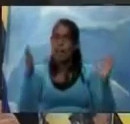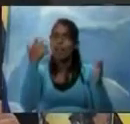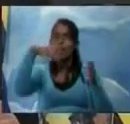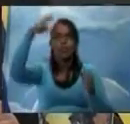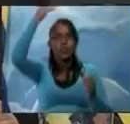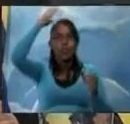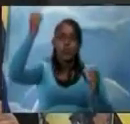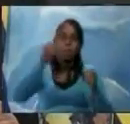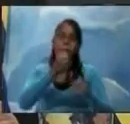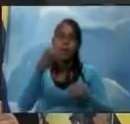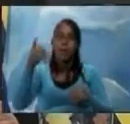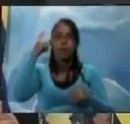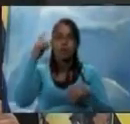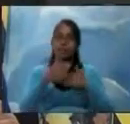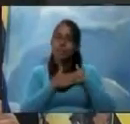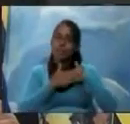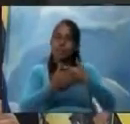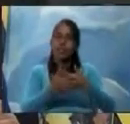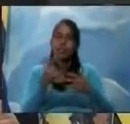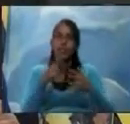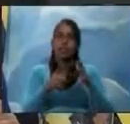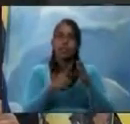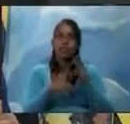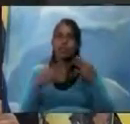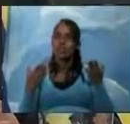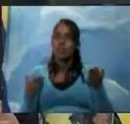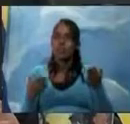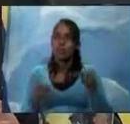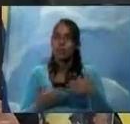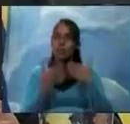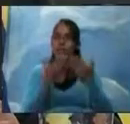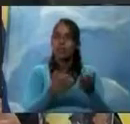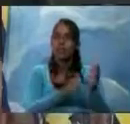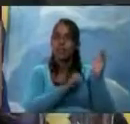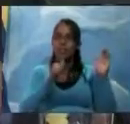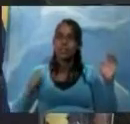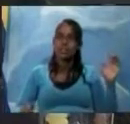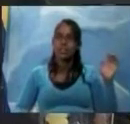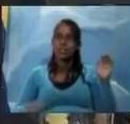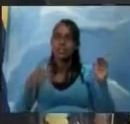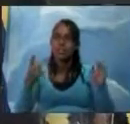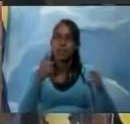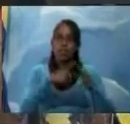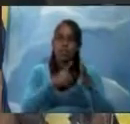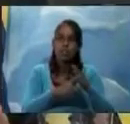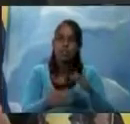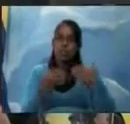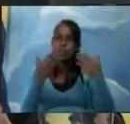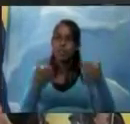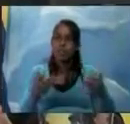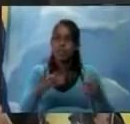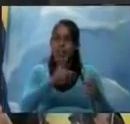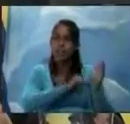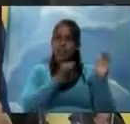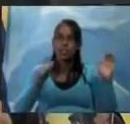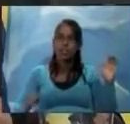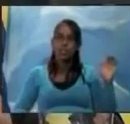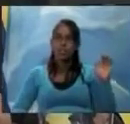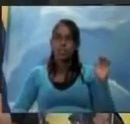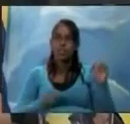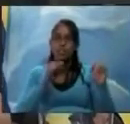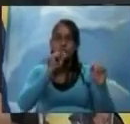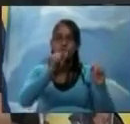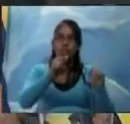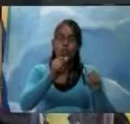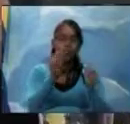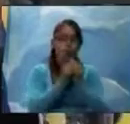blanco para rendir cuentas. ¿Y qué cuentas le vas a entregar al Señor? ¿Qué cuentas le voy a entregar al Señor con lo que